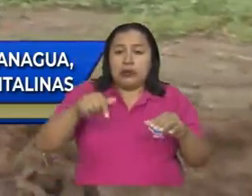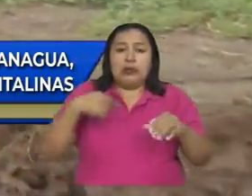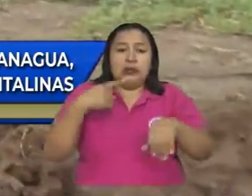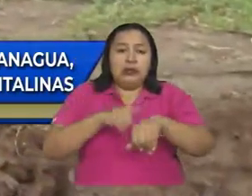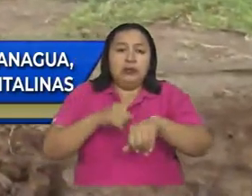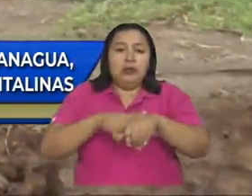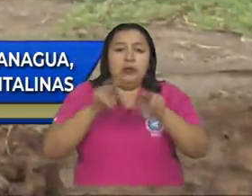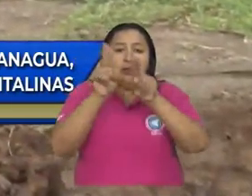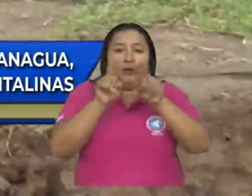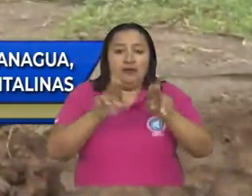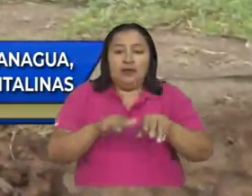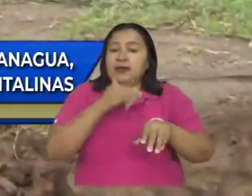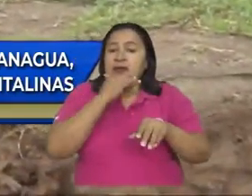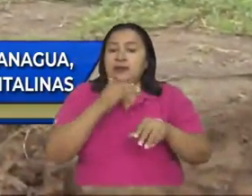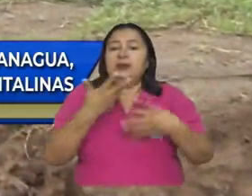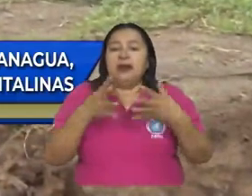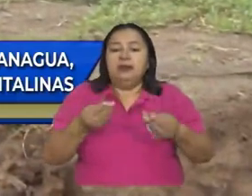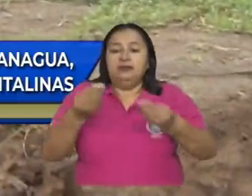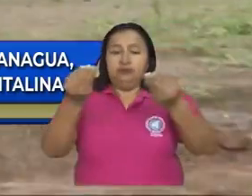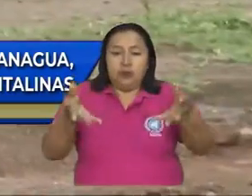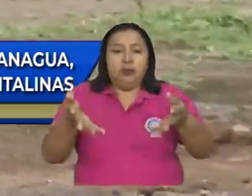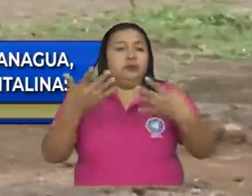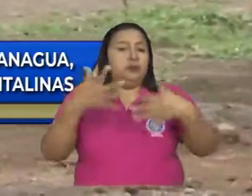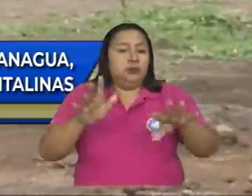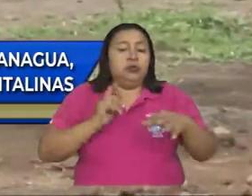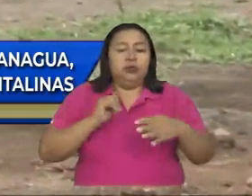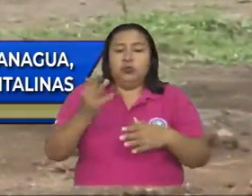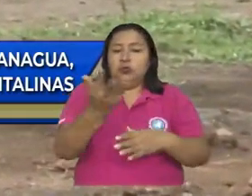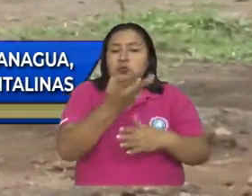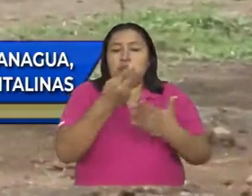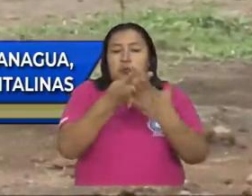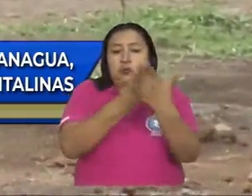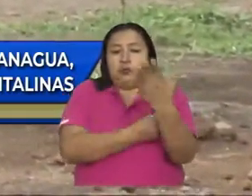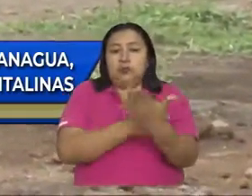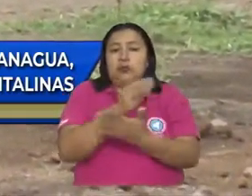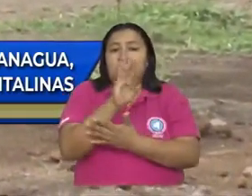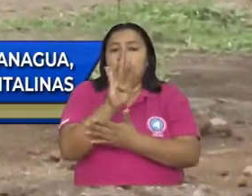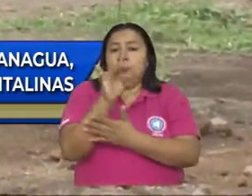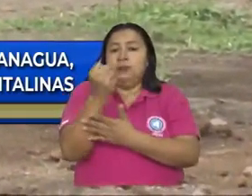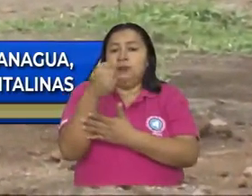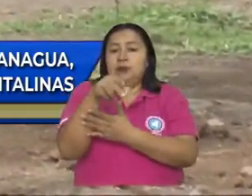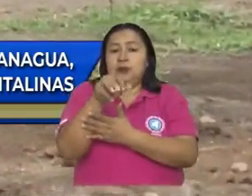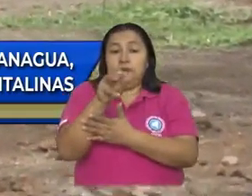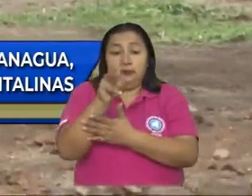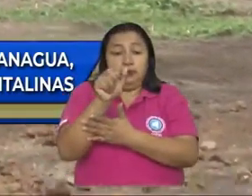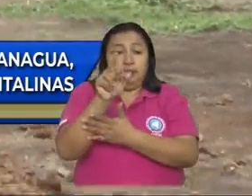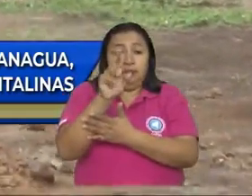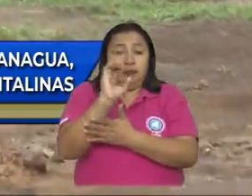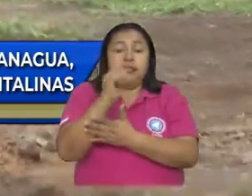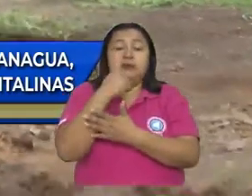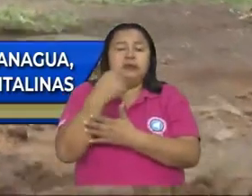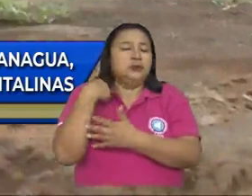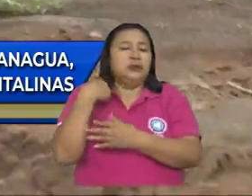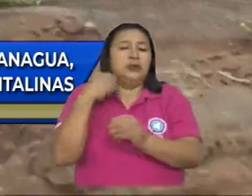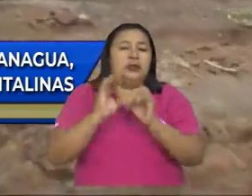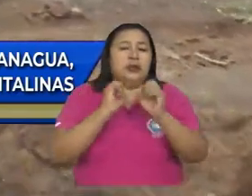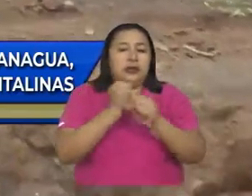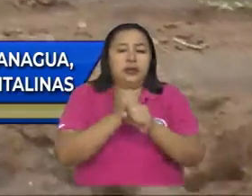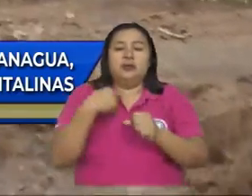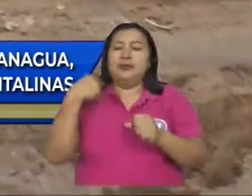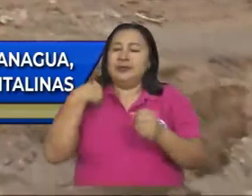de Navidad, de diciembre, ¿verdad? Entonces, todos estos proyectos, el Ismar Martínez, nosotros va a ir cada año en